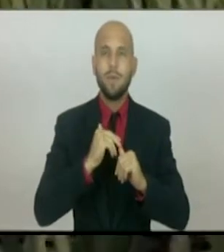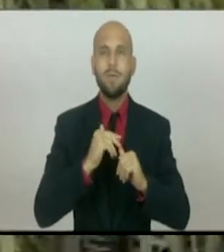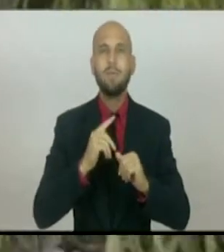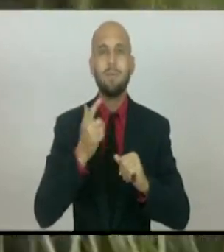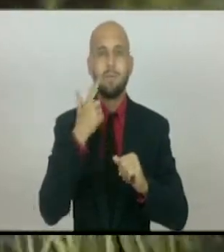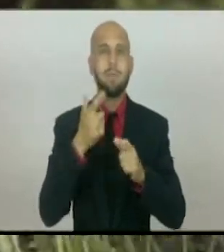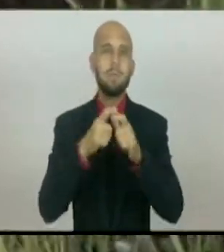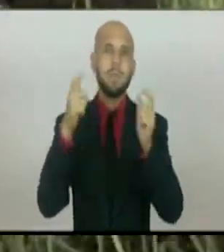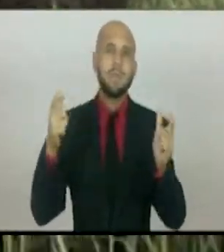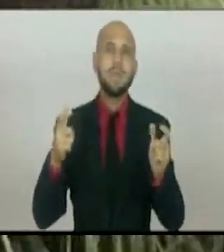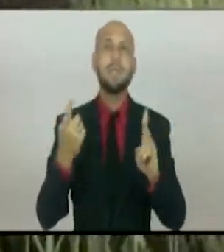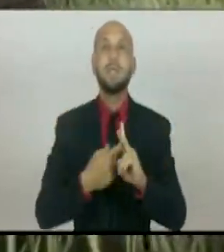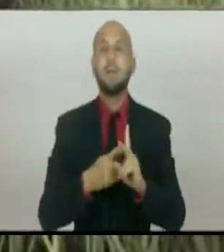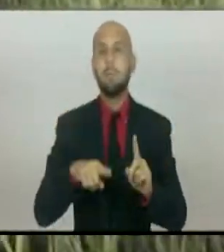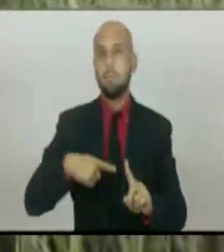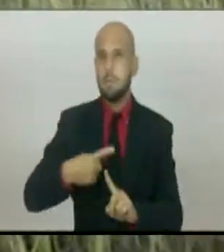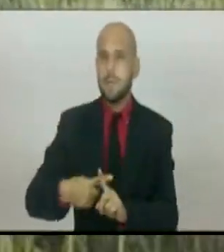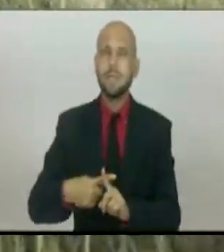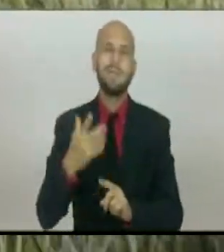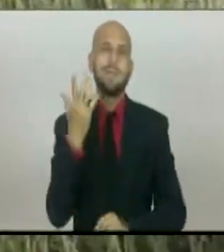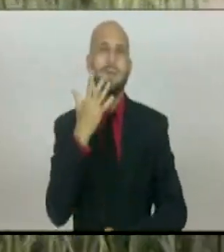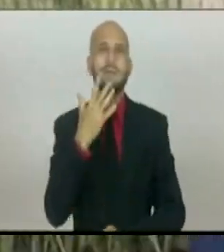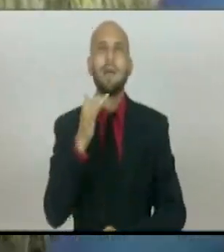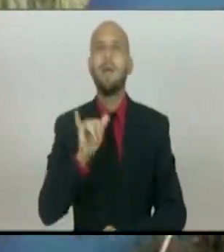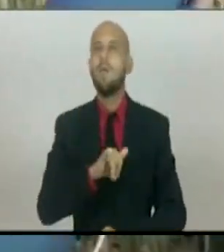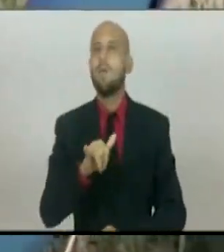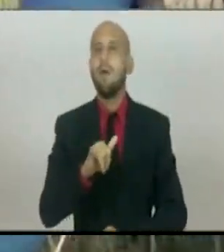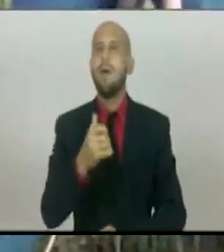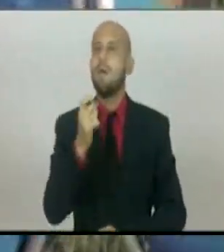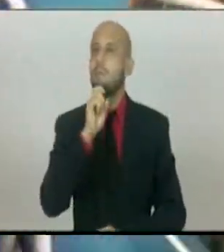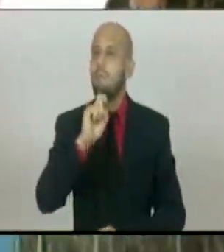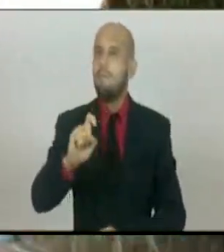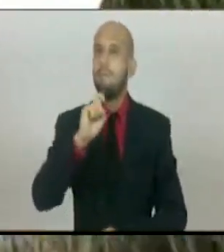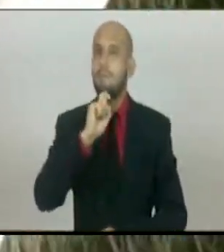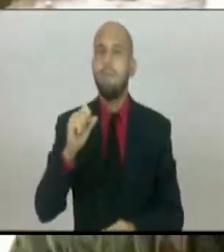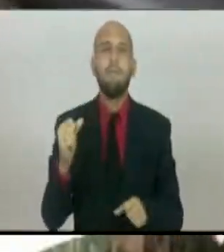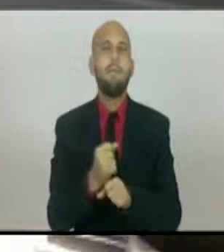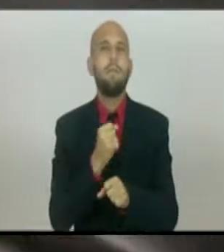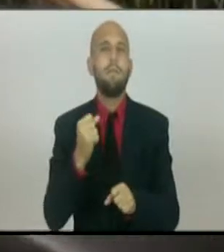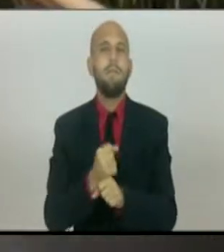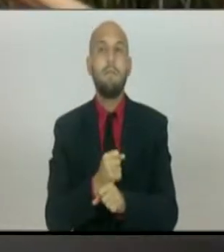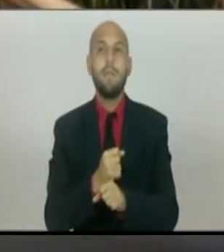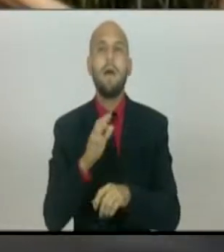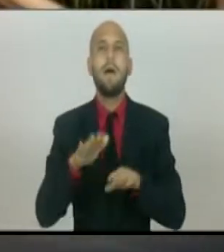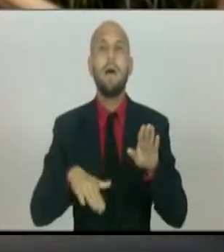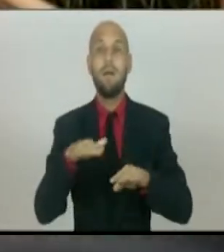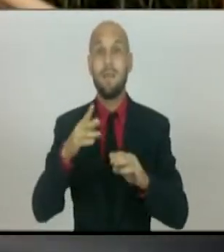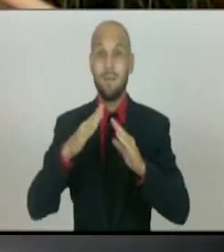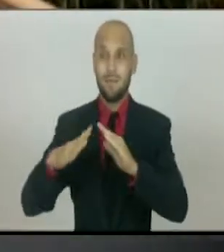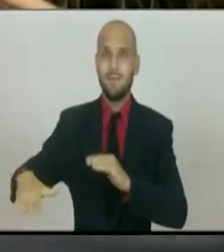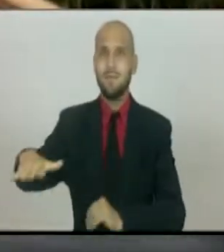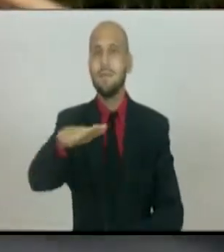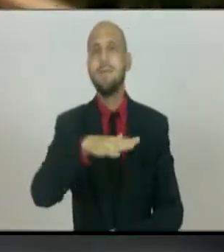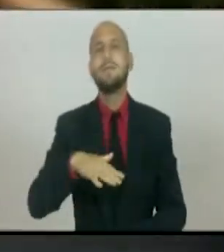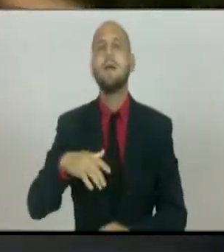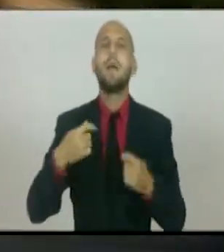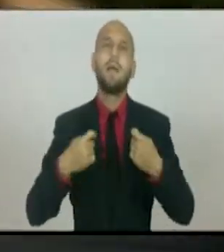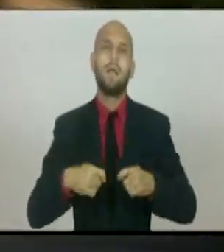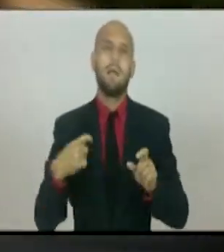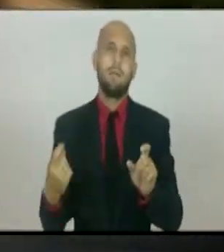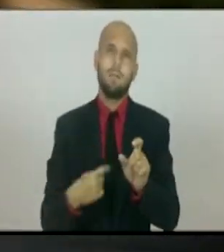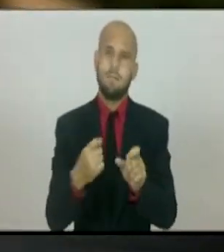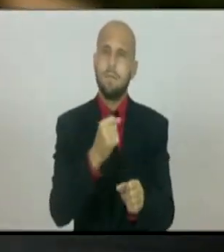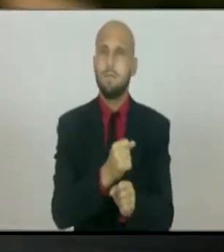arbovirosis y el fracaso de las estrategias habituales para el control de los vectores hace que la sociedad posea un rol muy importante